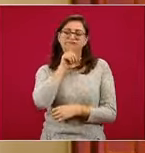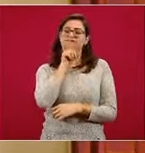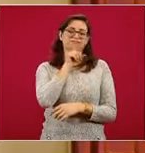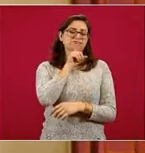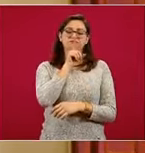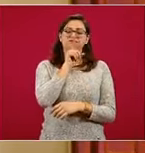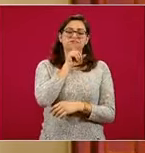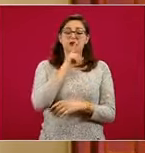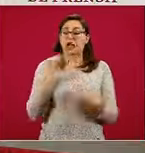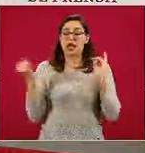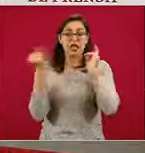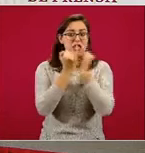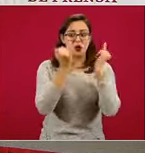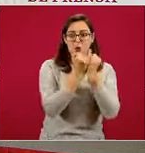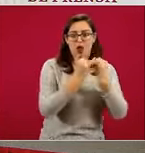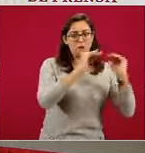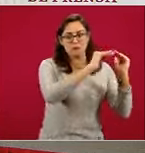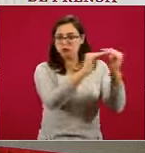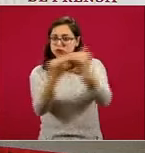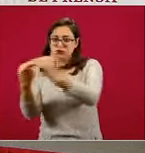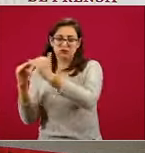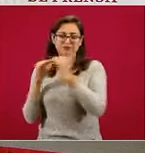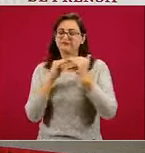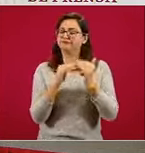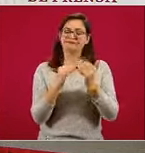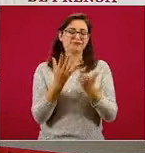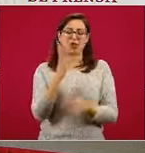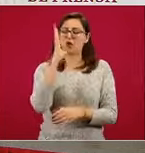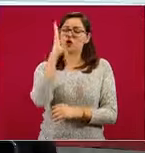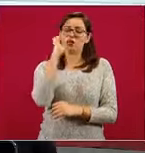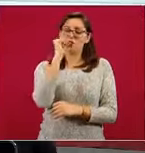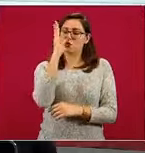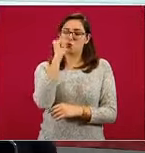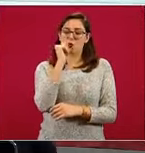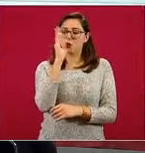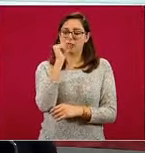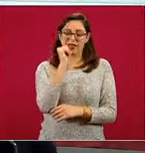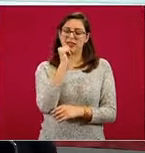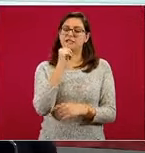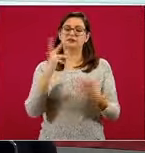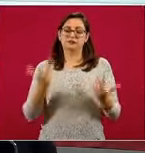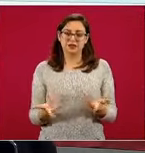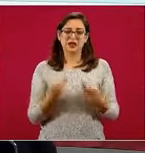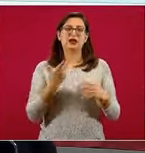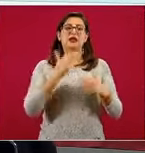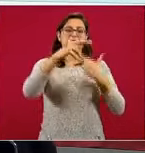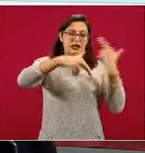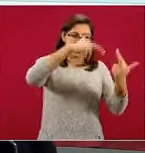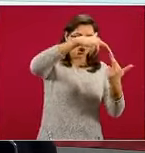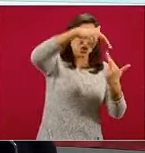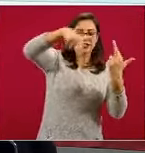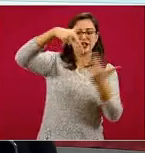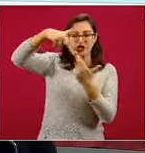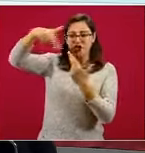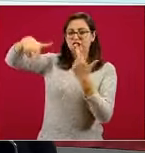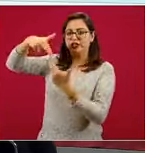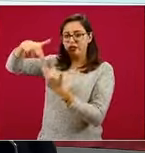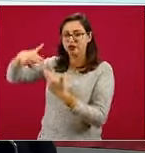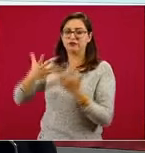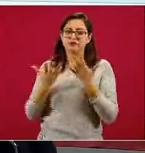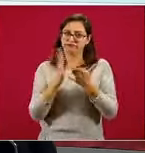ser similares o una sola para todo México o a nivel nacional. Tienen que ser regionalizadas, tienen que